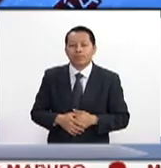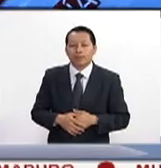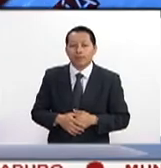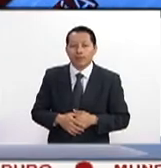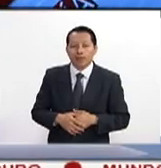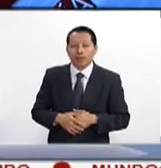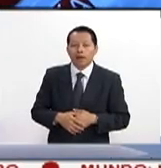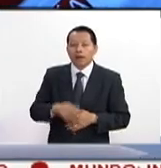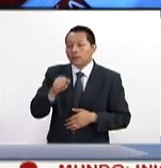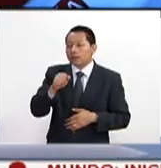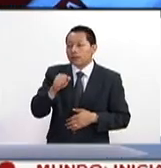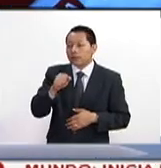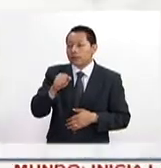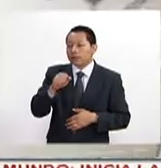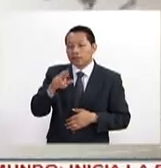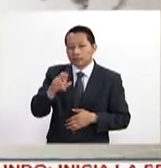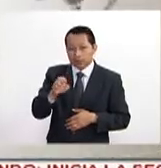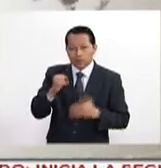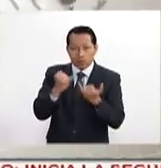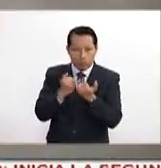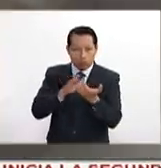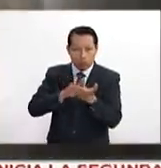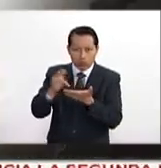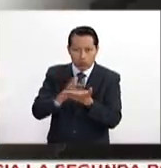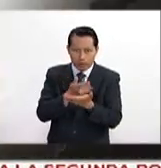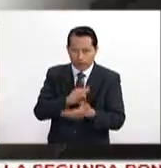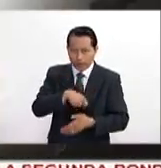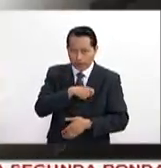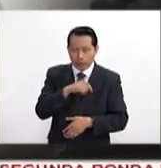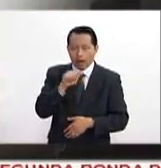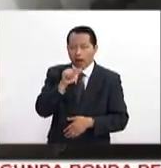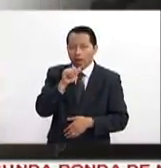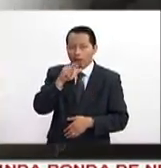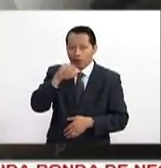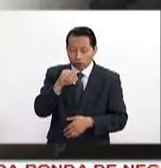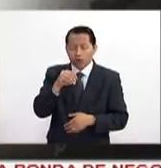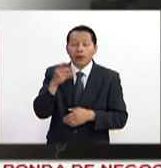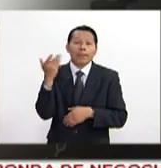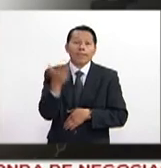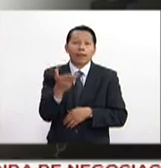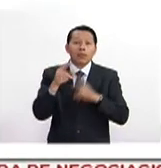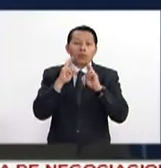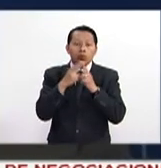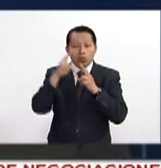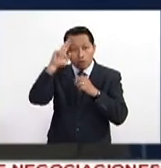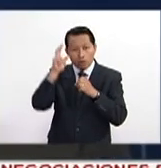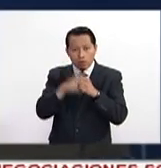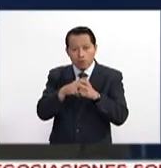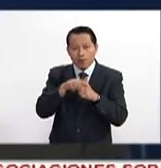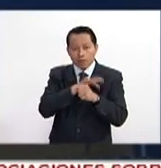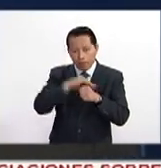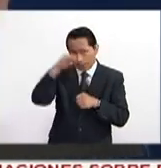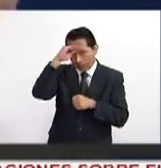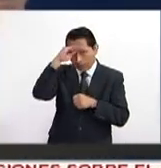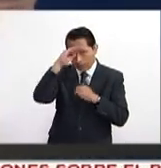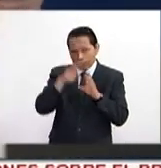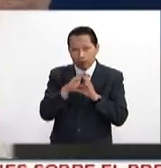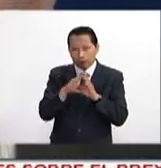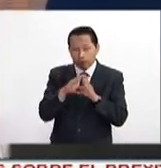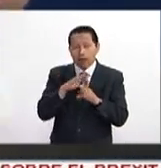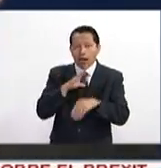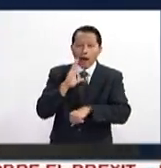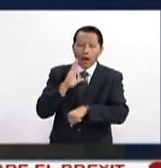El ministro de Asuntos Exteriores y Cooperación de España, Alfonso Dastis, pidió a la Unión Europea que explore la posibilidad de